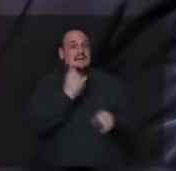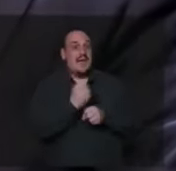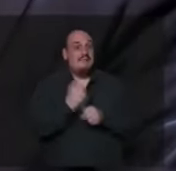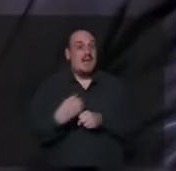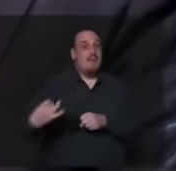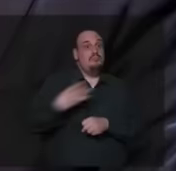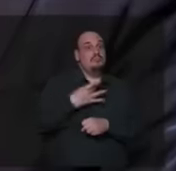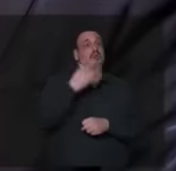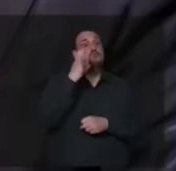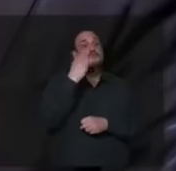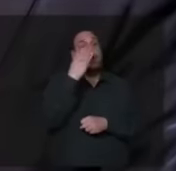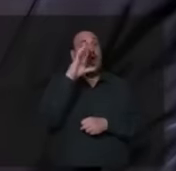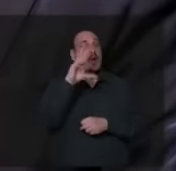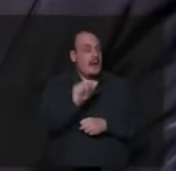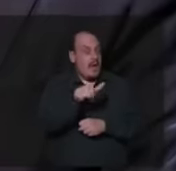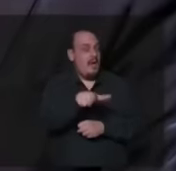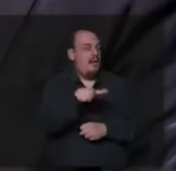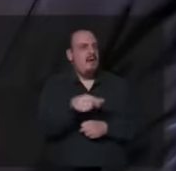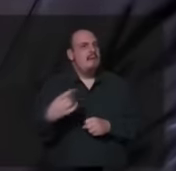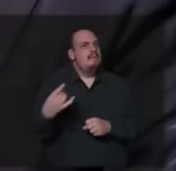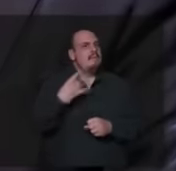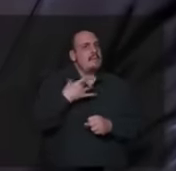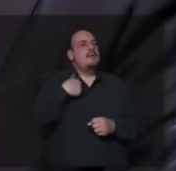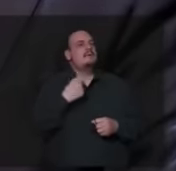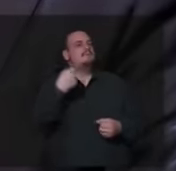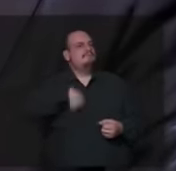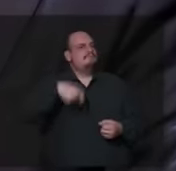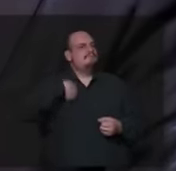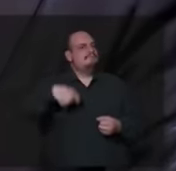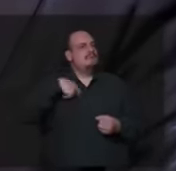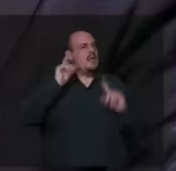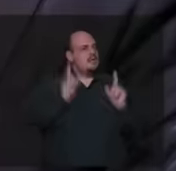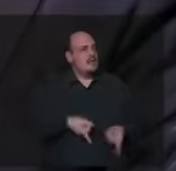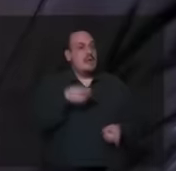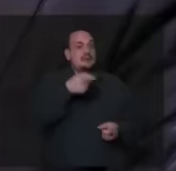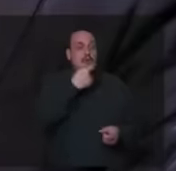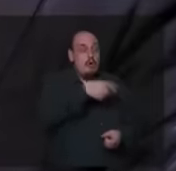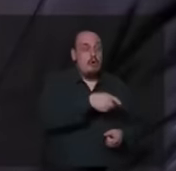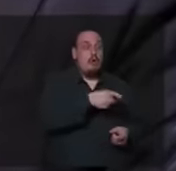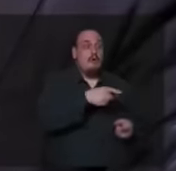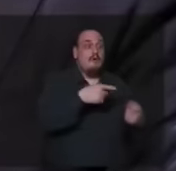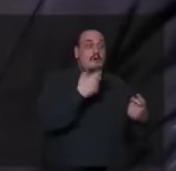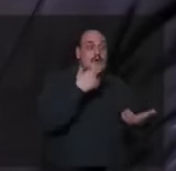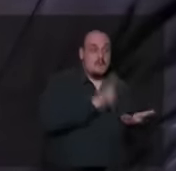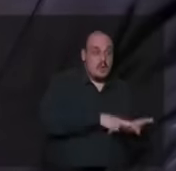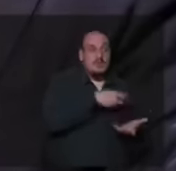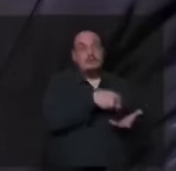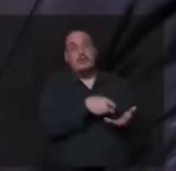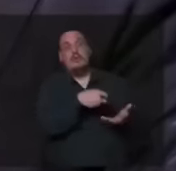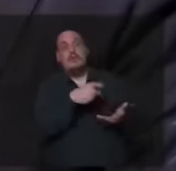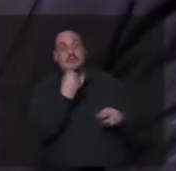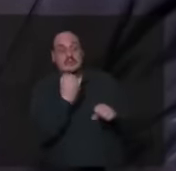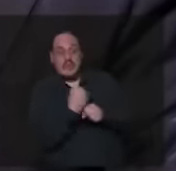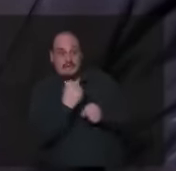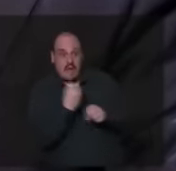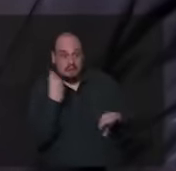laboral. Y una vez que uno es competitivo en el plano fiscal y que es competitivo en el plano laboral, recién ahí puede abrir la economía.